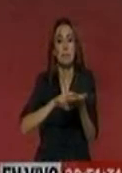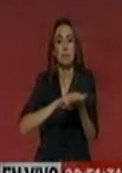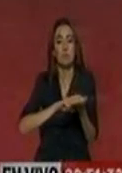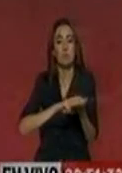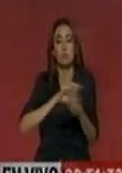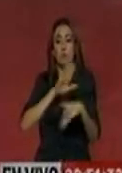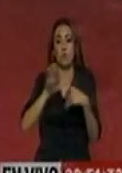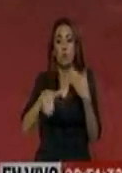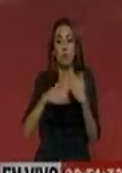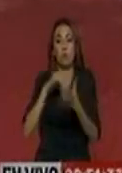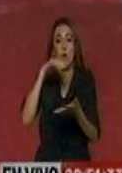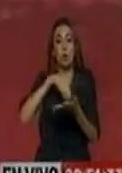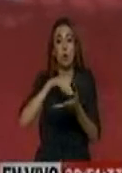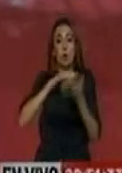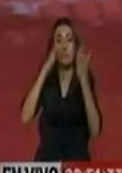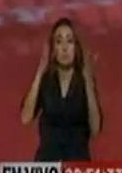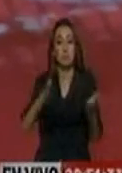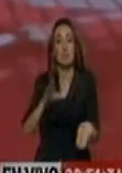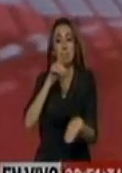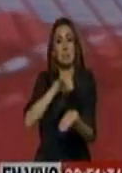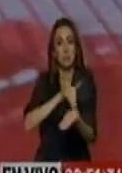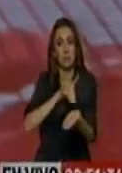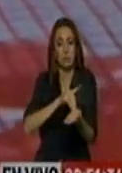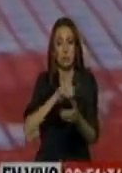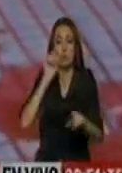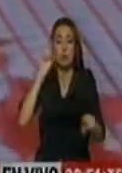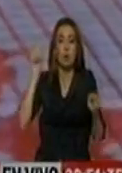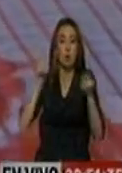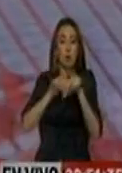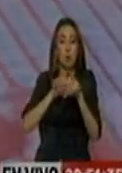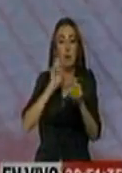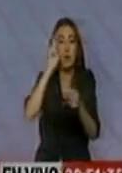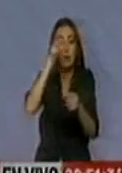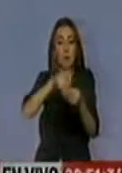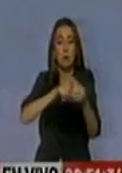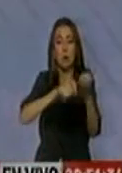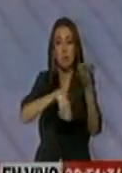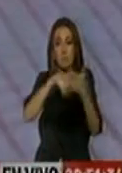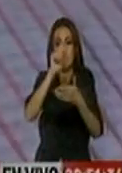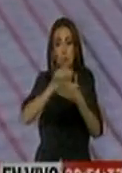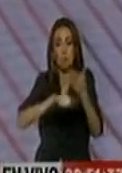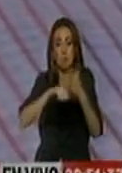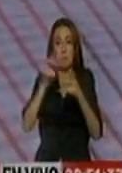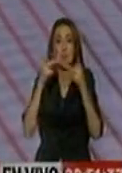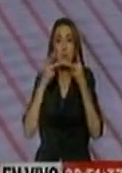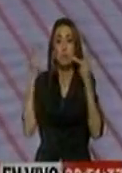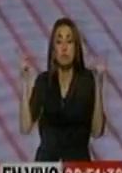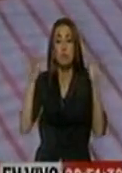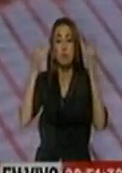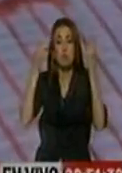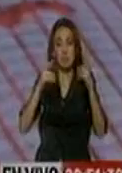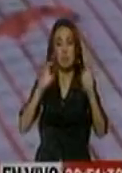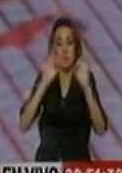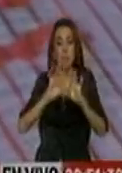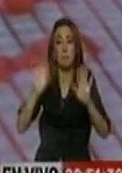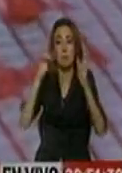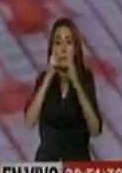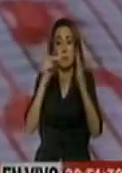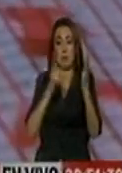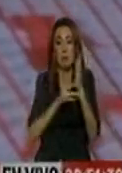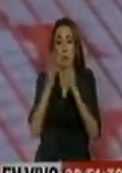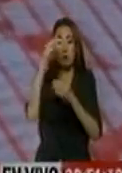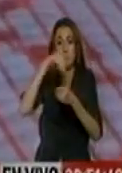Guayaquil. Durante el encuentro se evaluó el acuerdo firmado entre el Ministerio de Salud Pública y quienes pertenecen al programa de